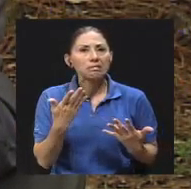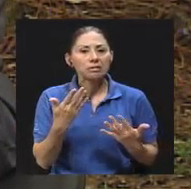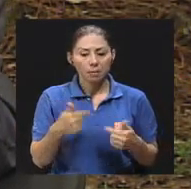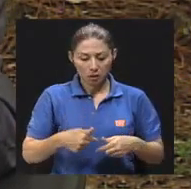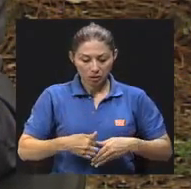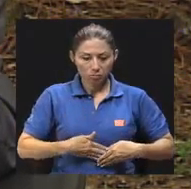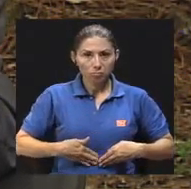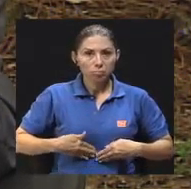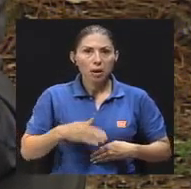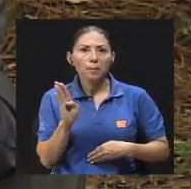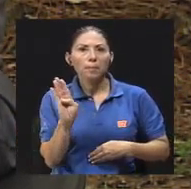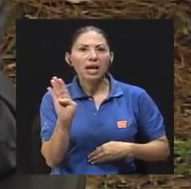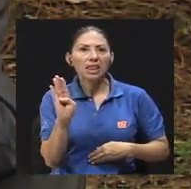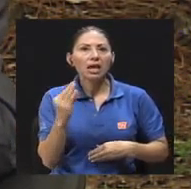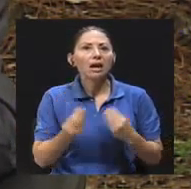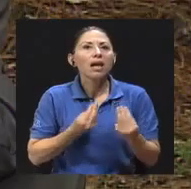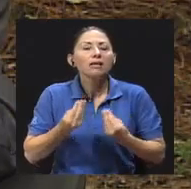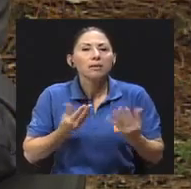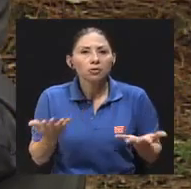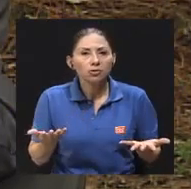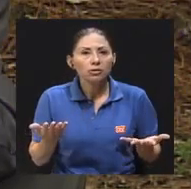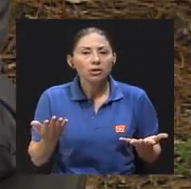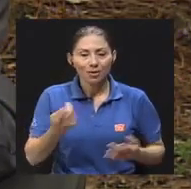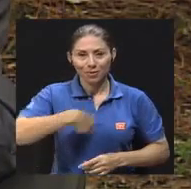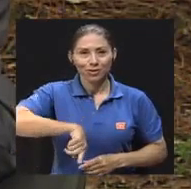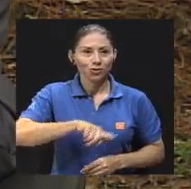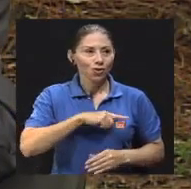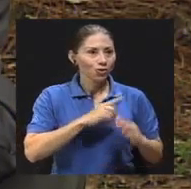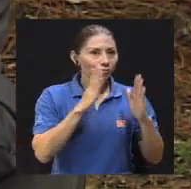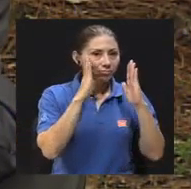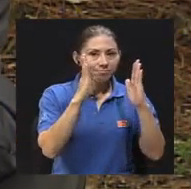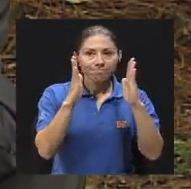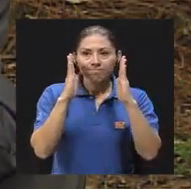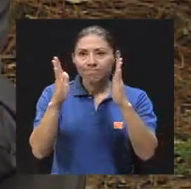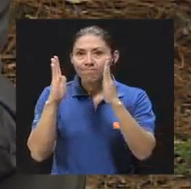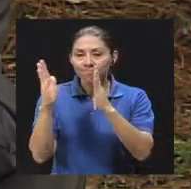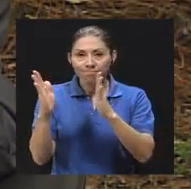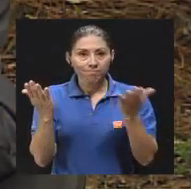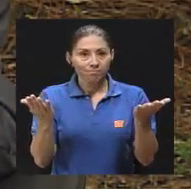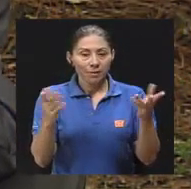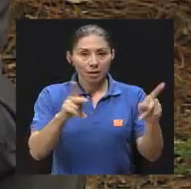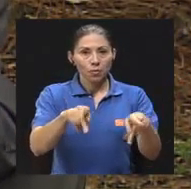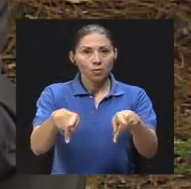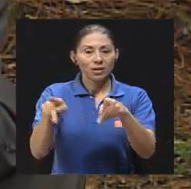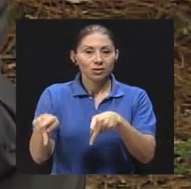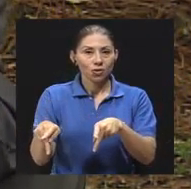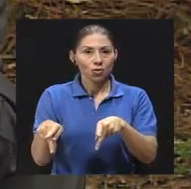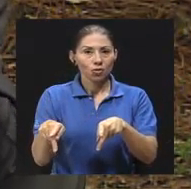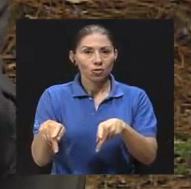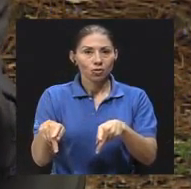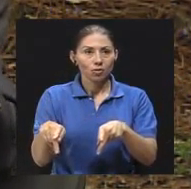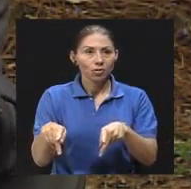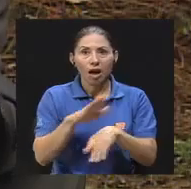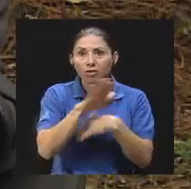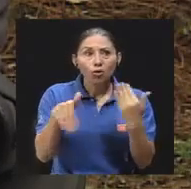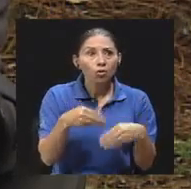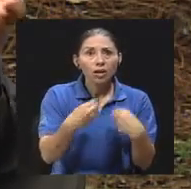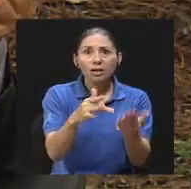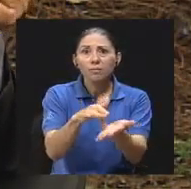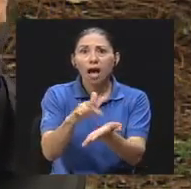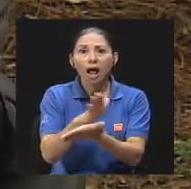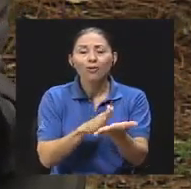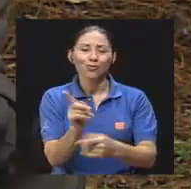con la bacteria? ¿Tratamos la población? ¿Tiene un 60% de la población? No es necesario. Lo que tenemos que hacer